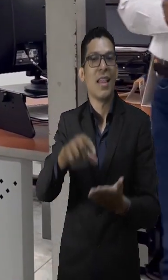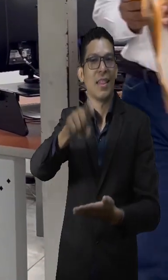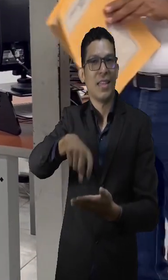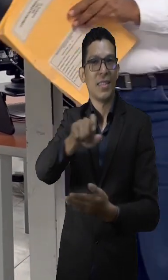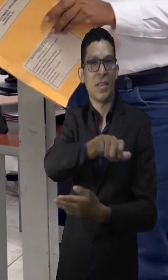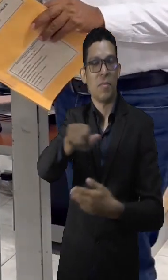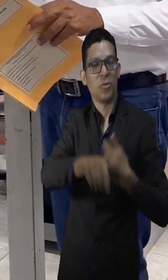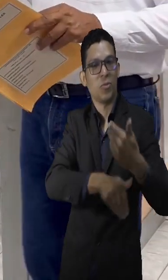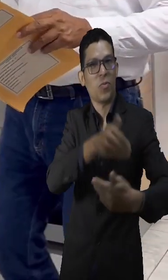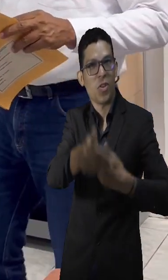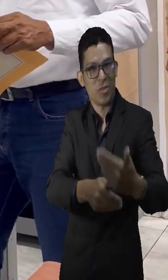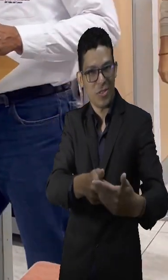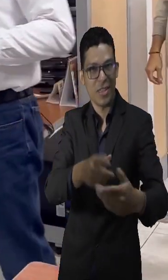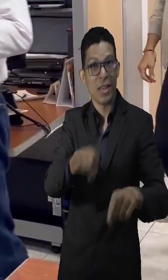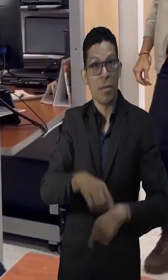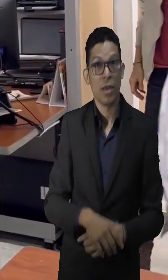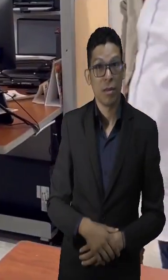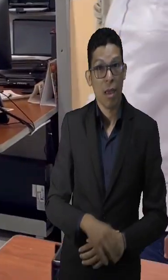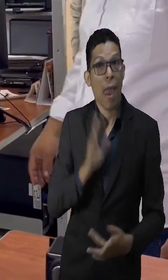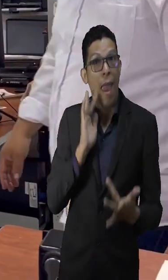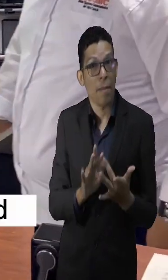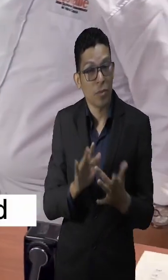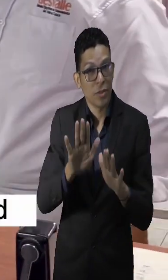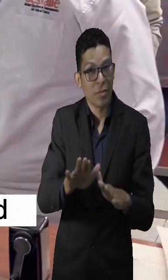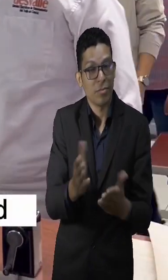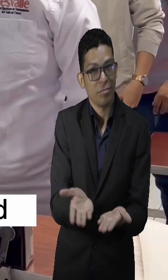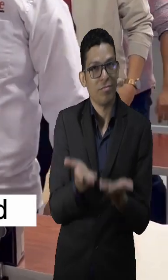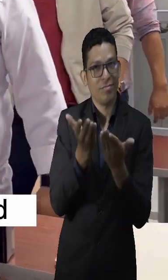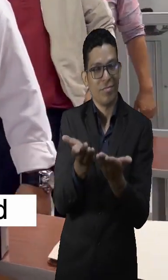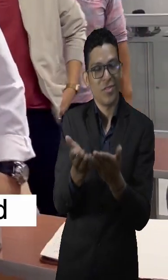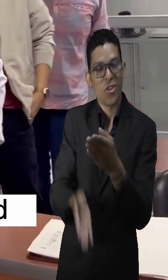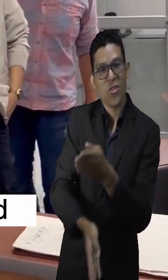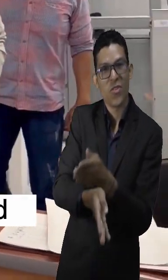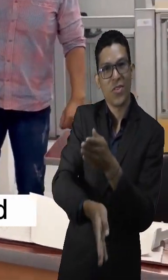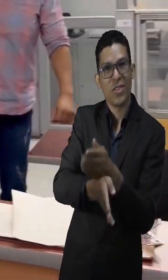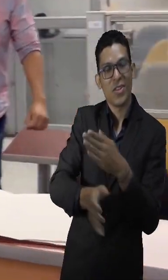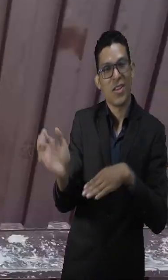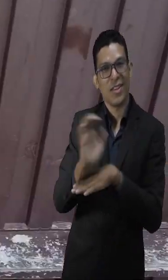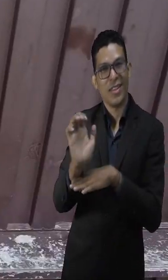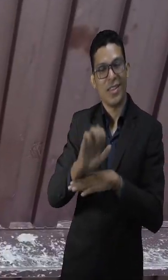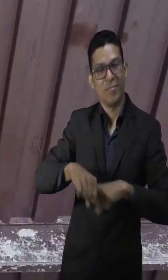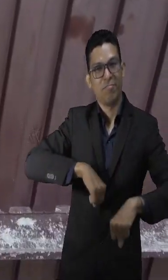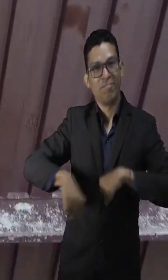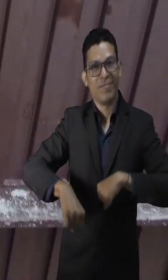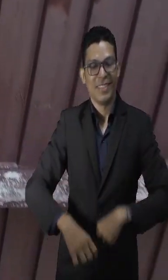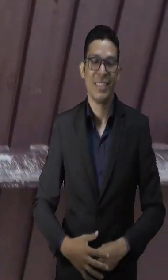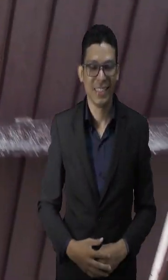necesidades de los procesos, y de esta forma garantizar la continuidad de la operación de la entidad.